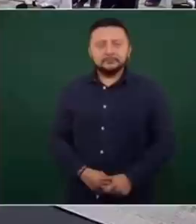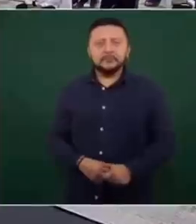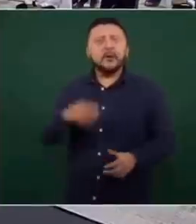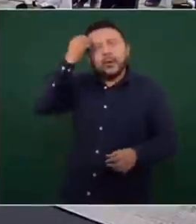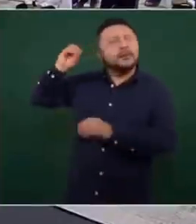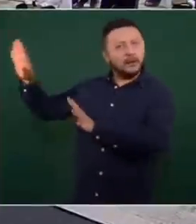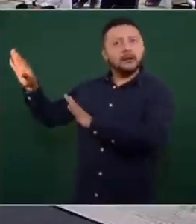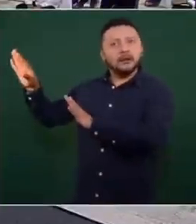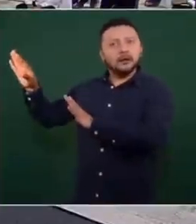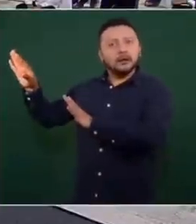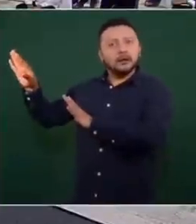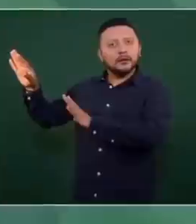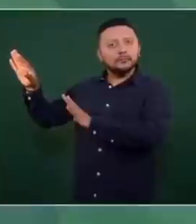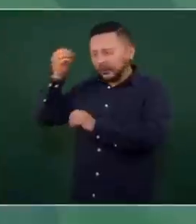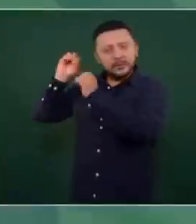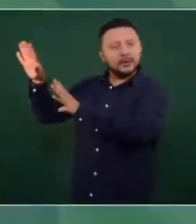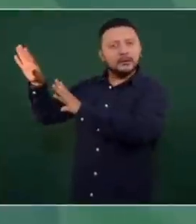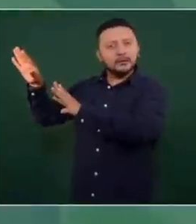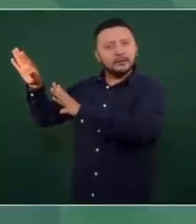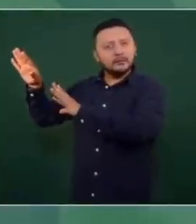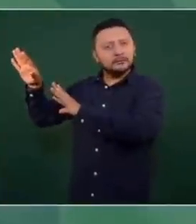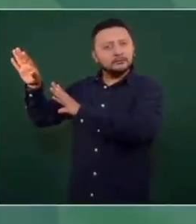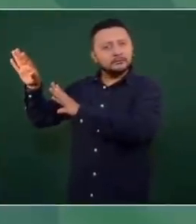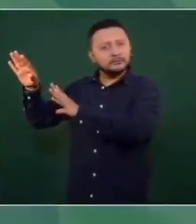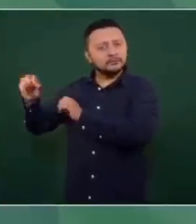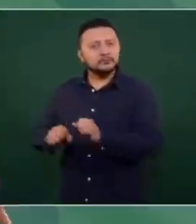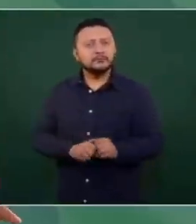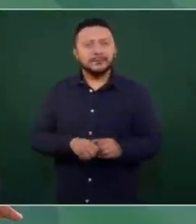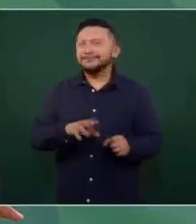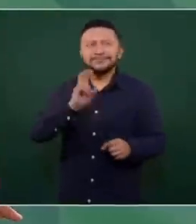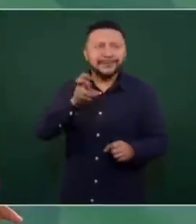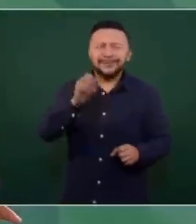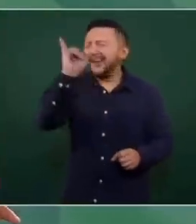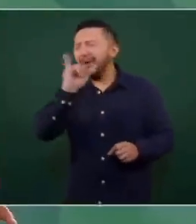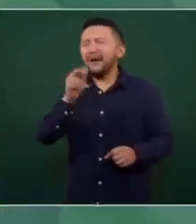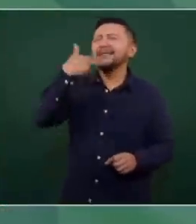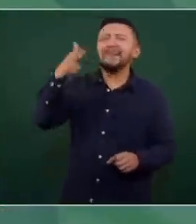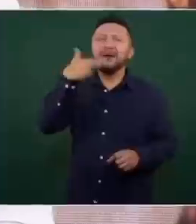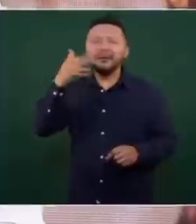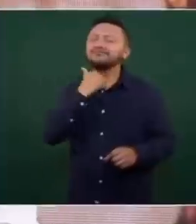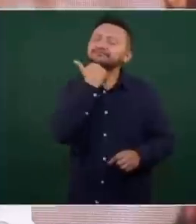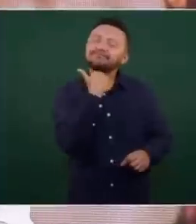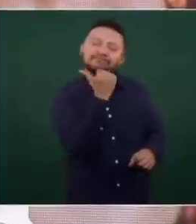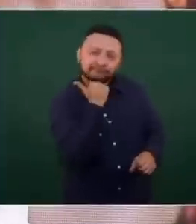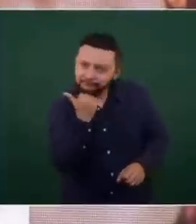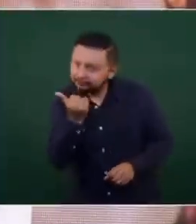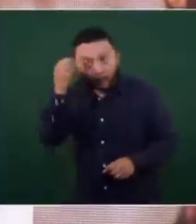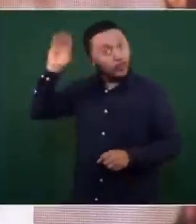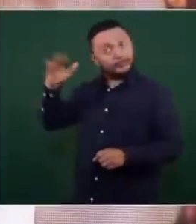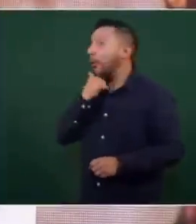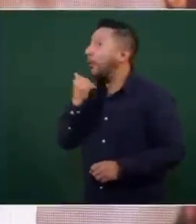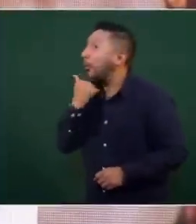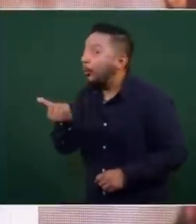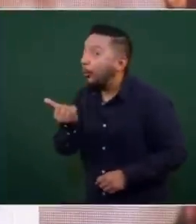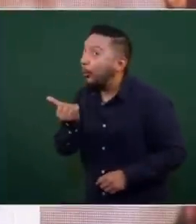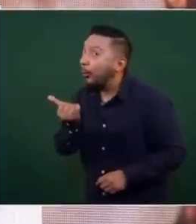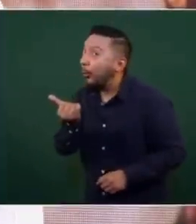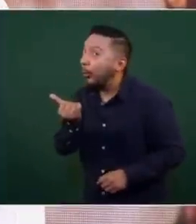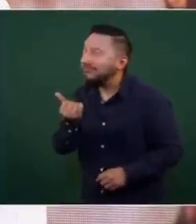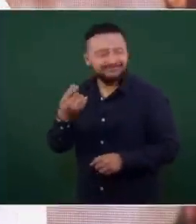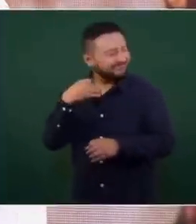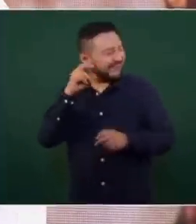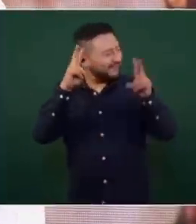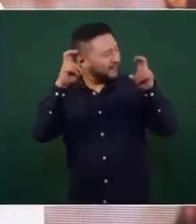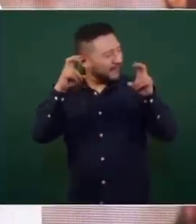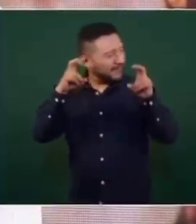quedara afuera del centro del debate. Por eso no se hablaba de corrupción. Se dejó de hablar de